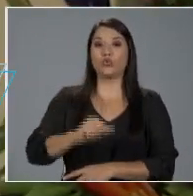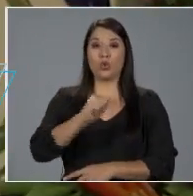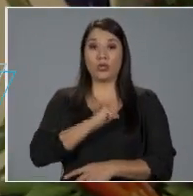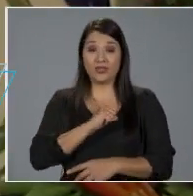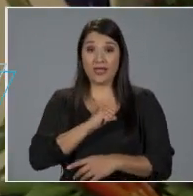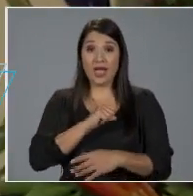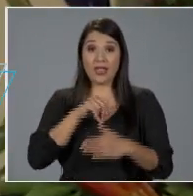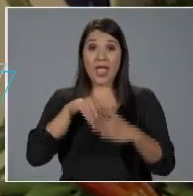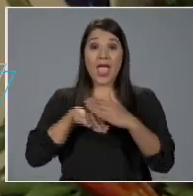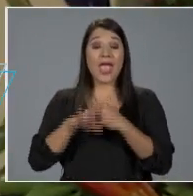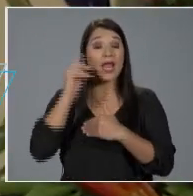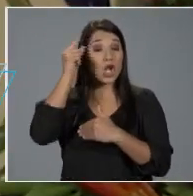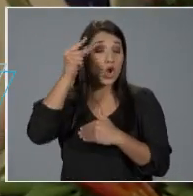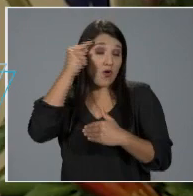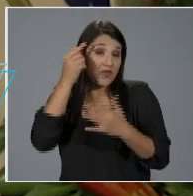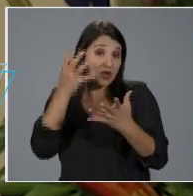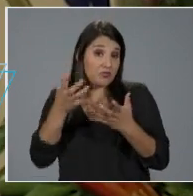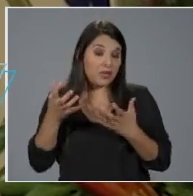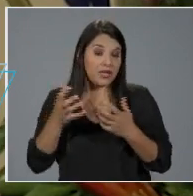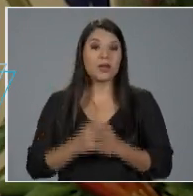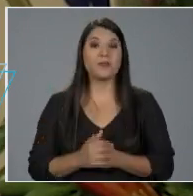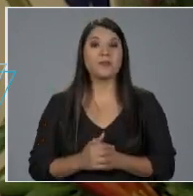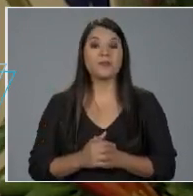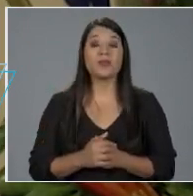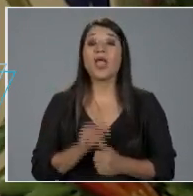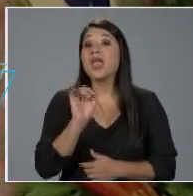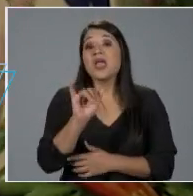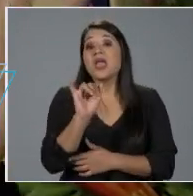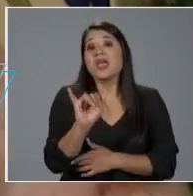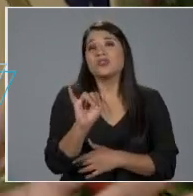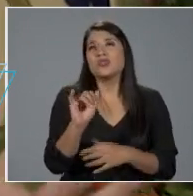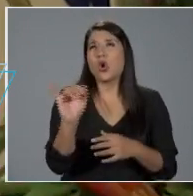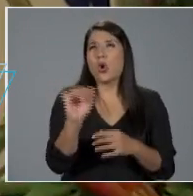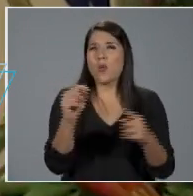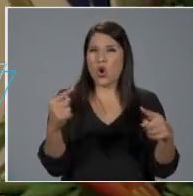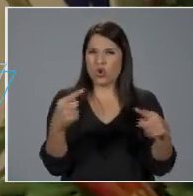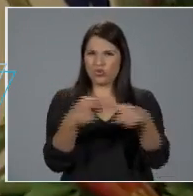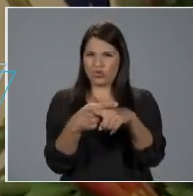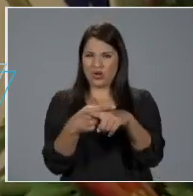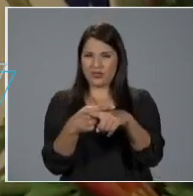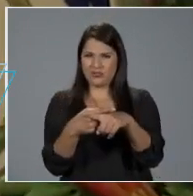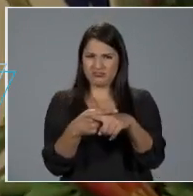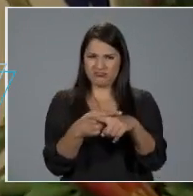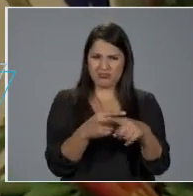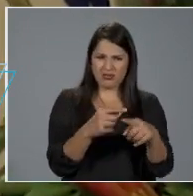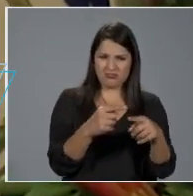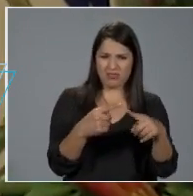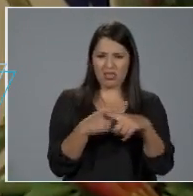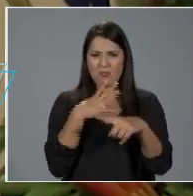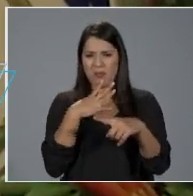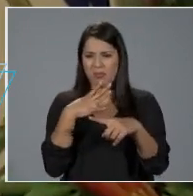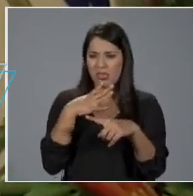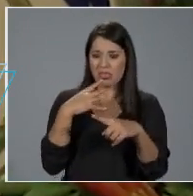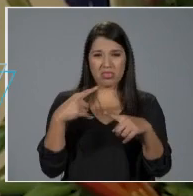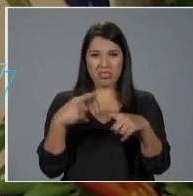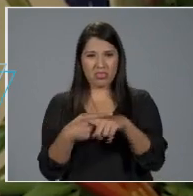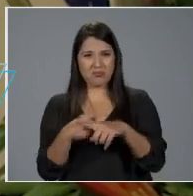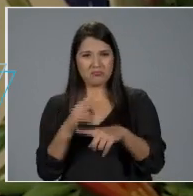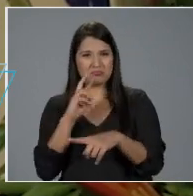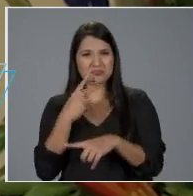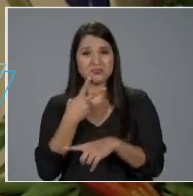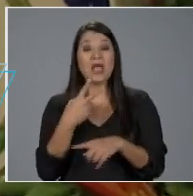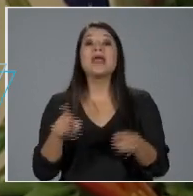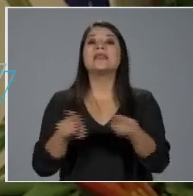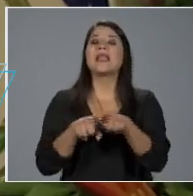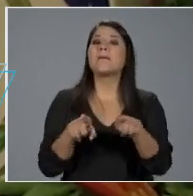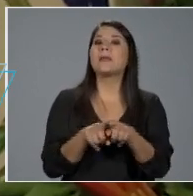Poder Ejecutivo así lo determina. Es una contradicción a su oferta de campaña. También